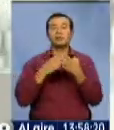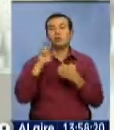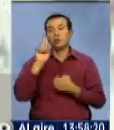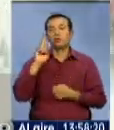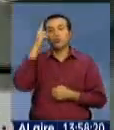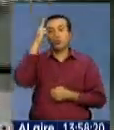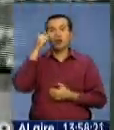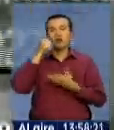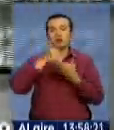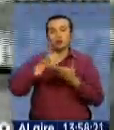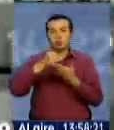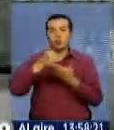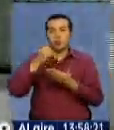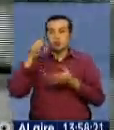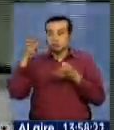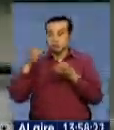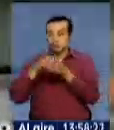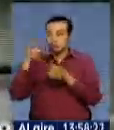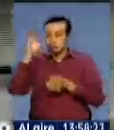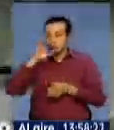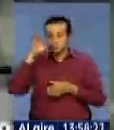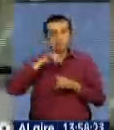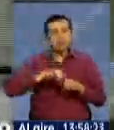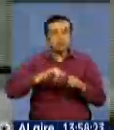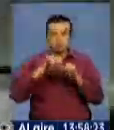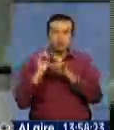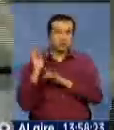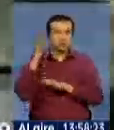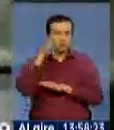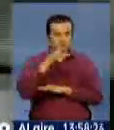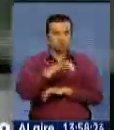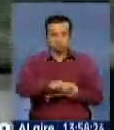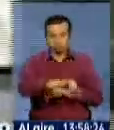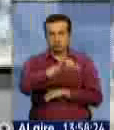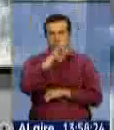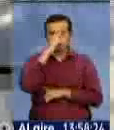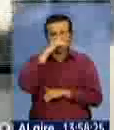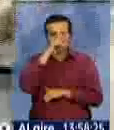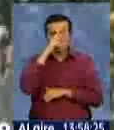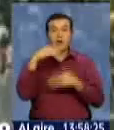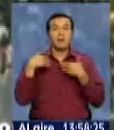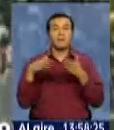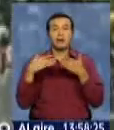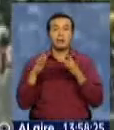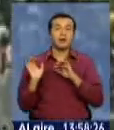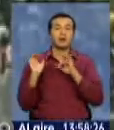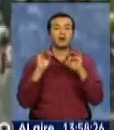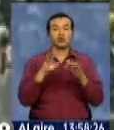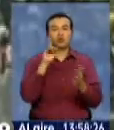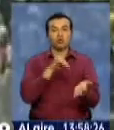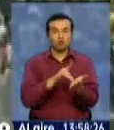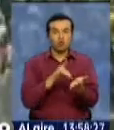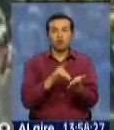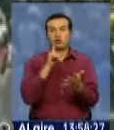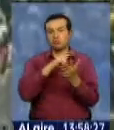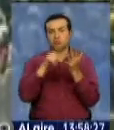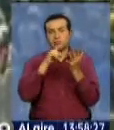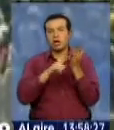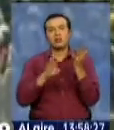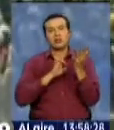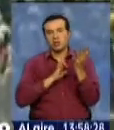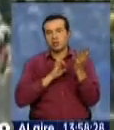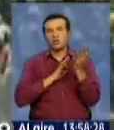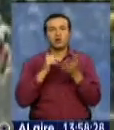búsqueda y rescate, Catrachos USAR, está listo para ir al país azteca. De Panamá se trasladan médicos, paramédicos, técnicos